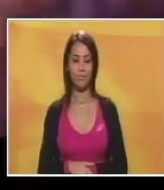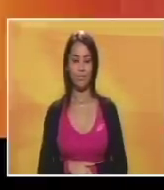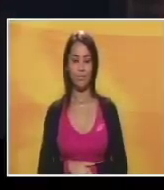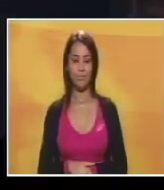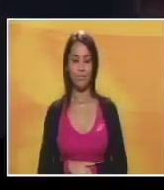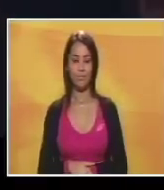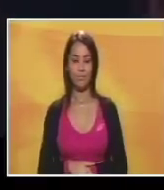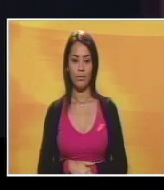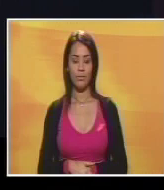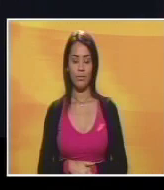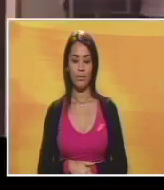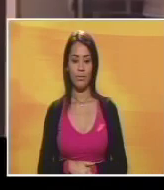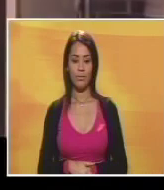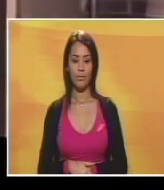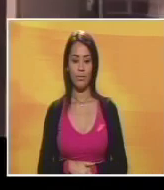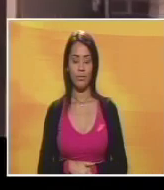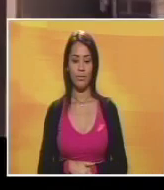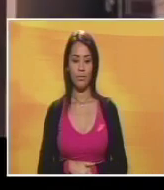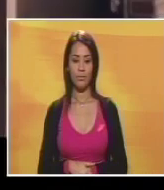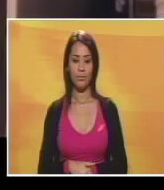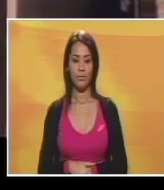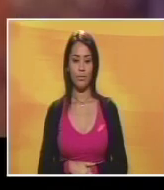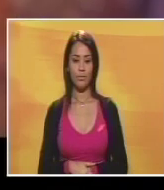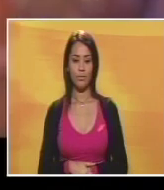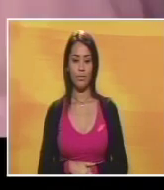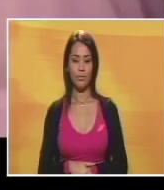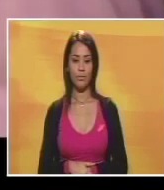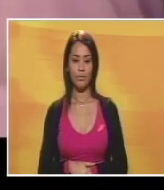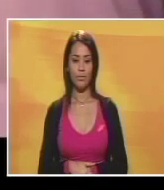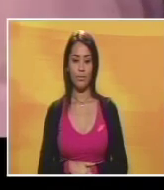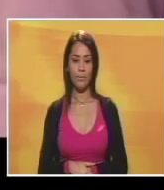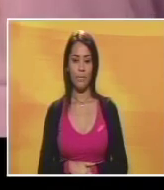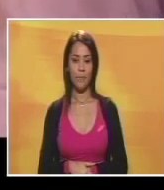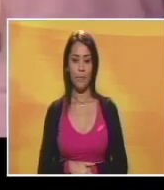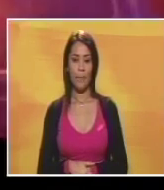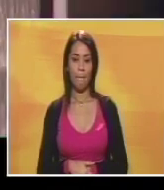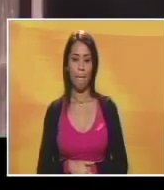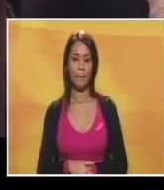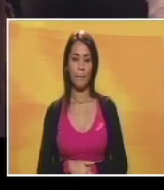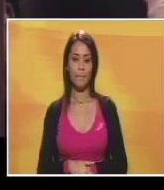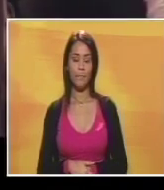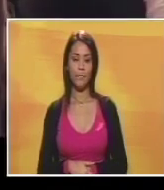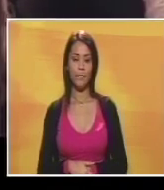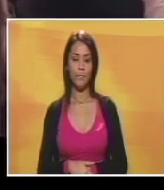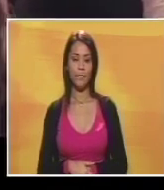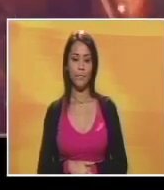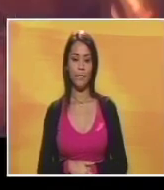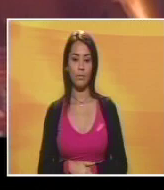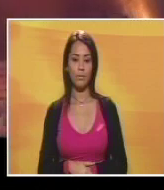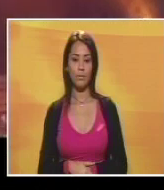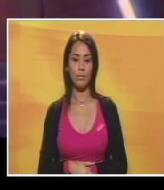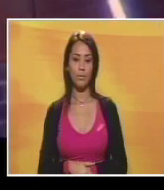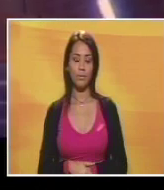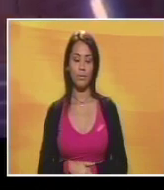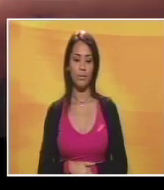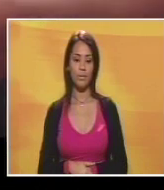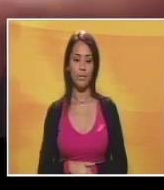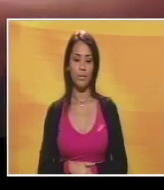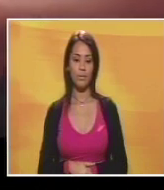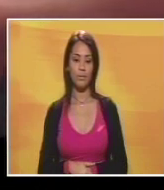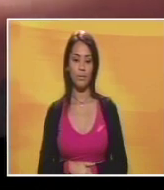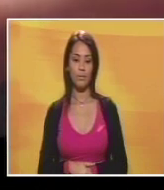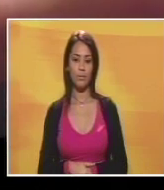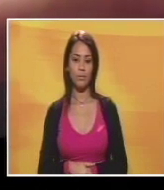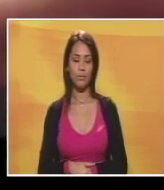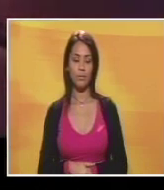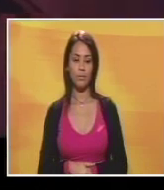habilidad, como en la cama te ponía a temblar de mí. Te mueres por repetir lo que